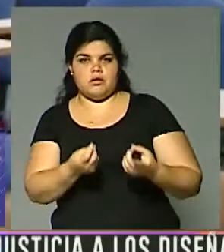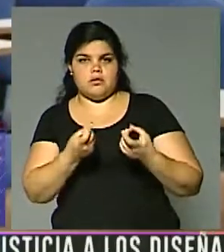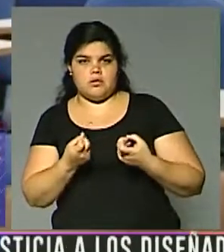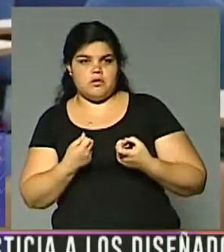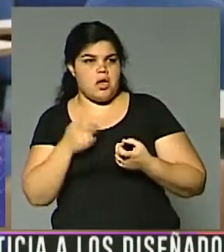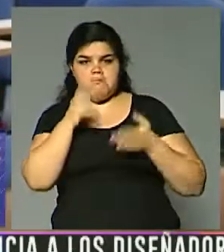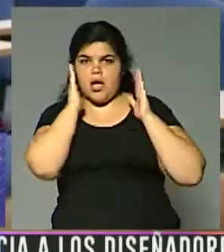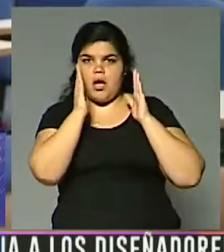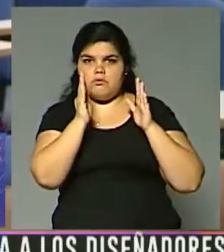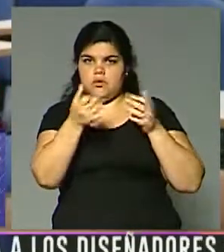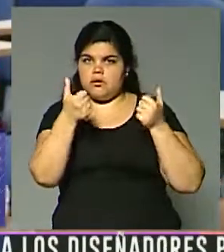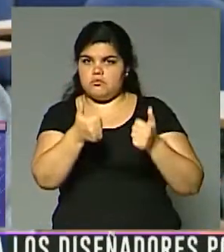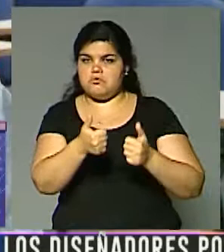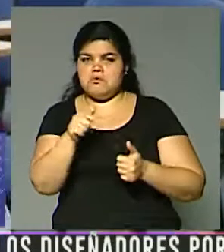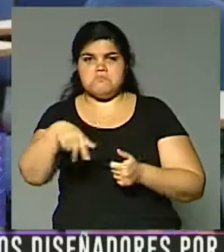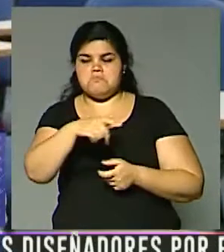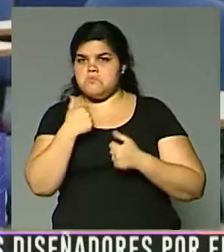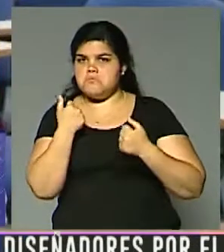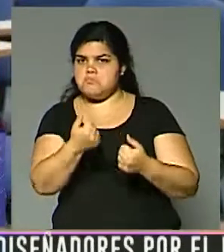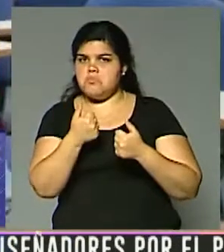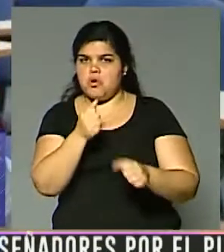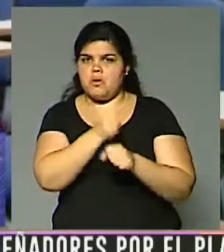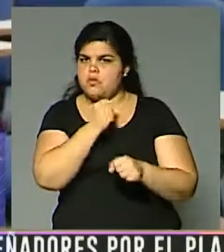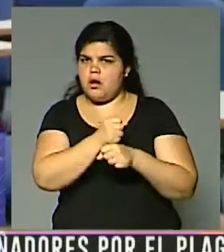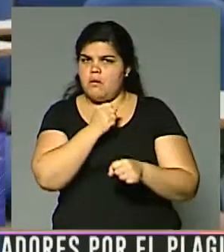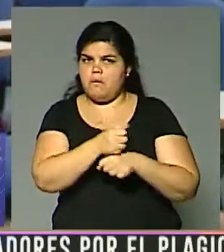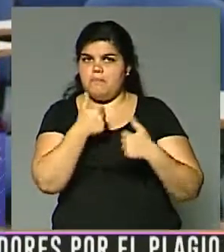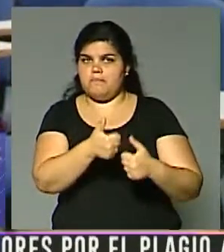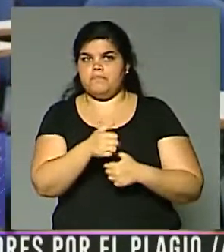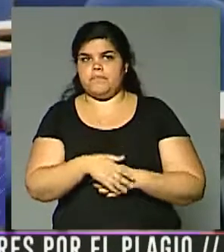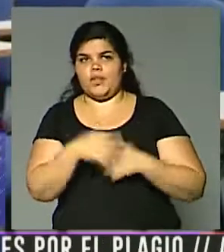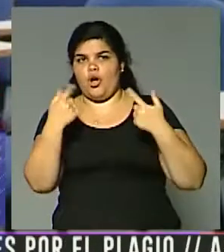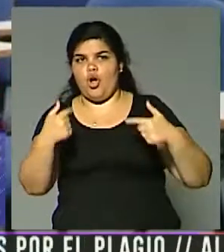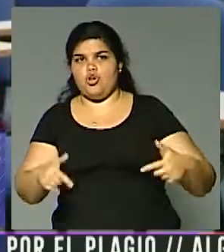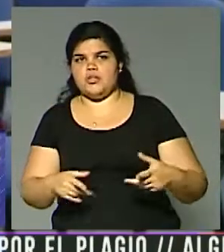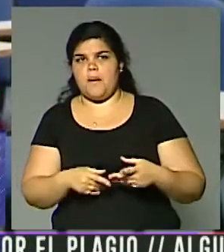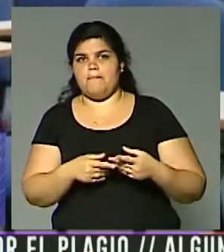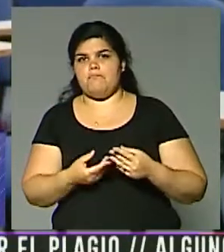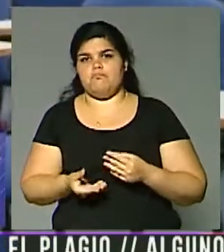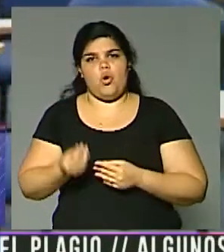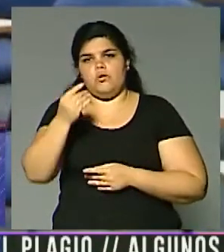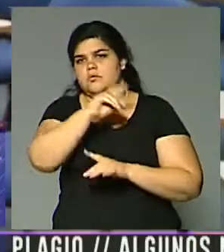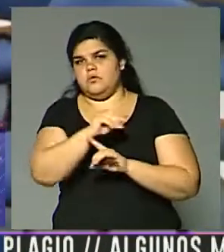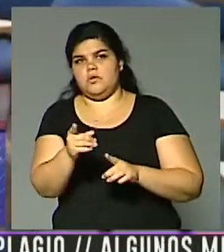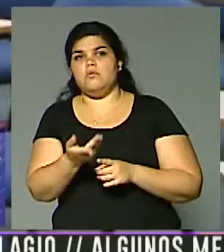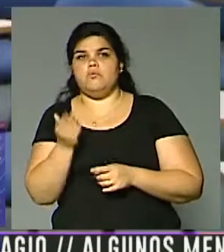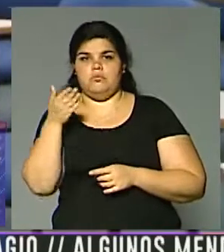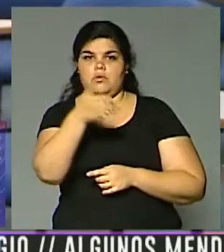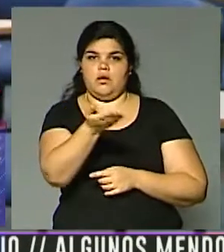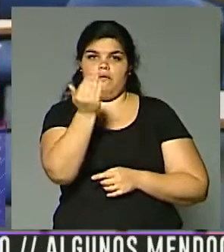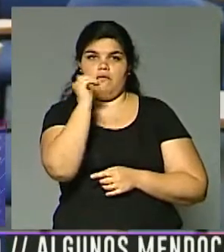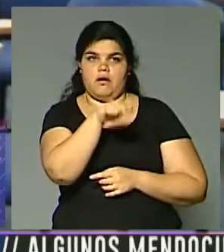le están poniendo mucha pila la verdad que todavía no surgen muchas cosas voy a tener que ir al banco a